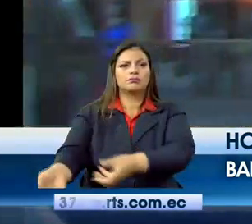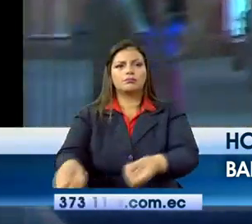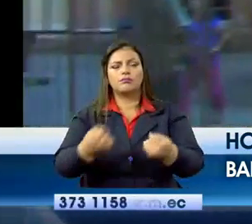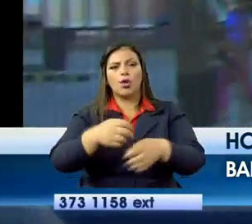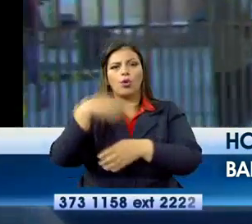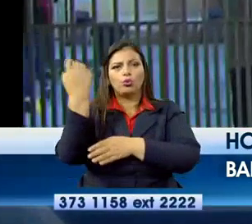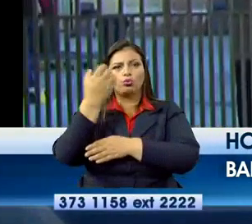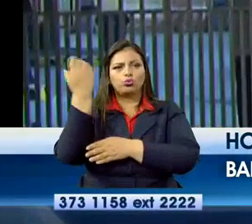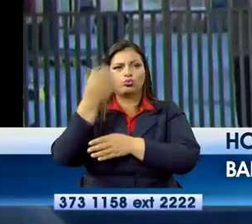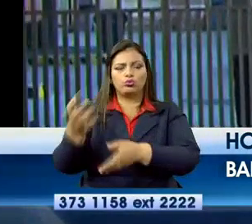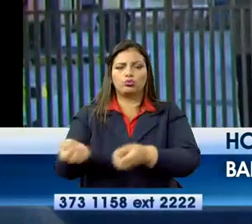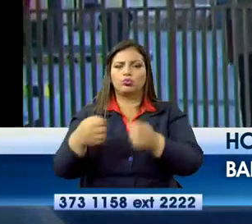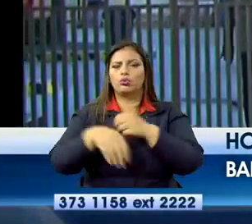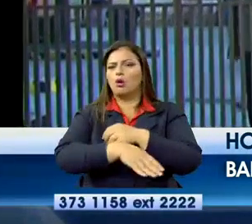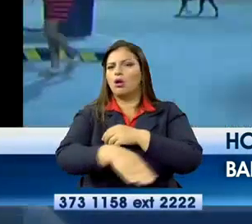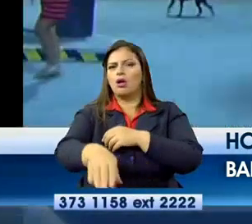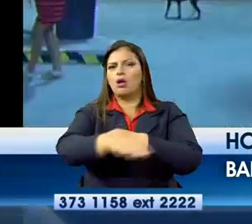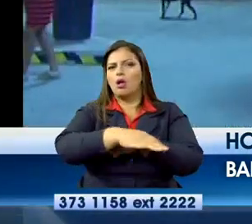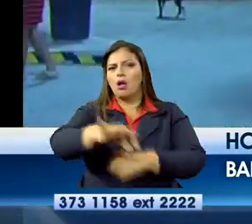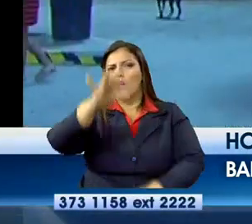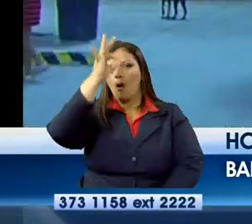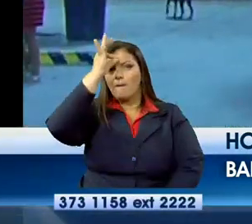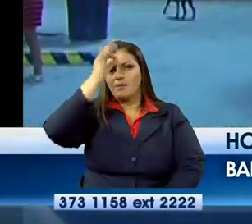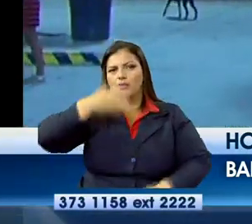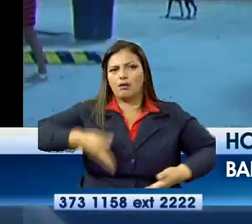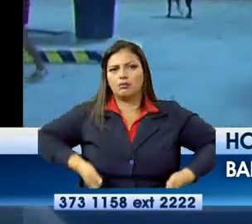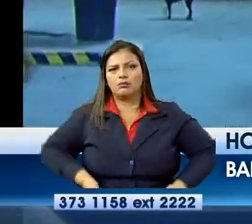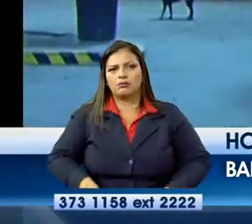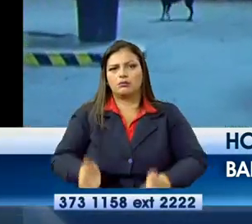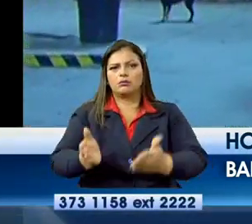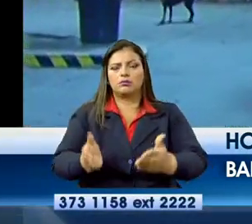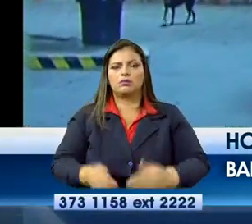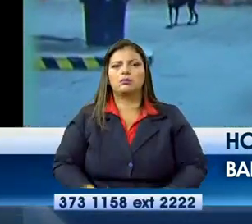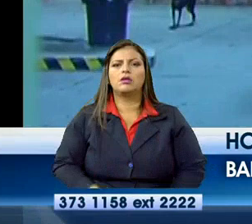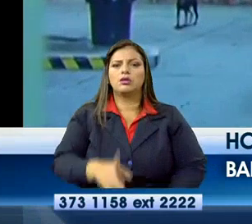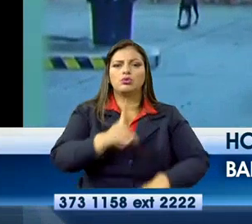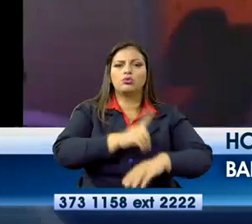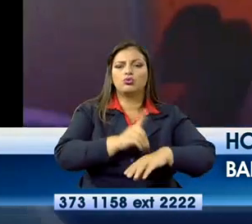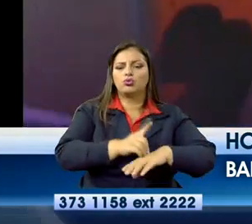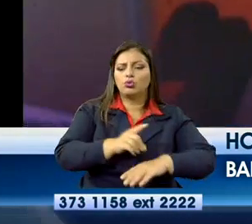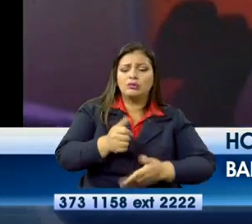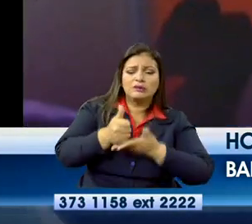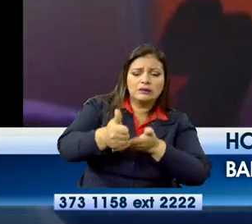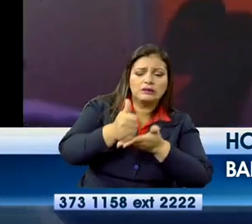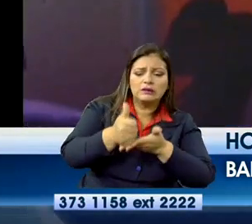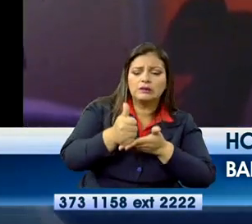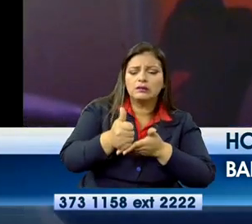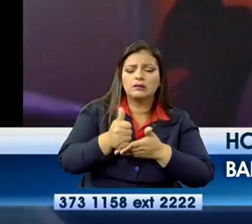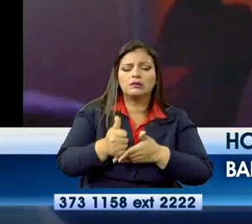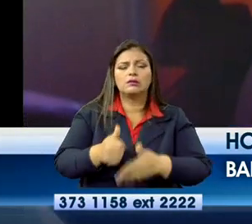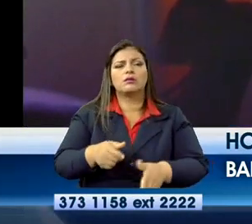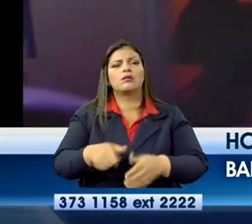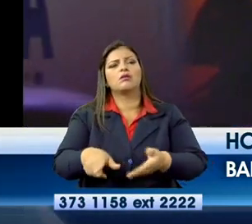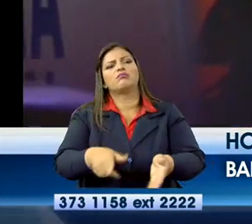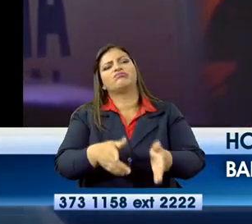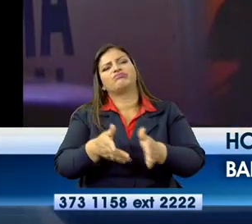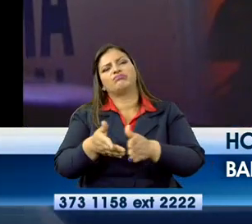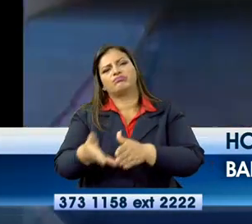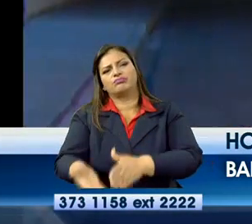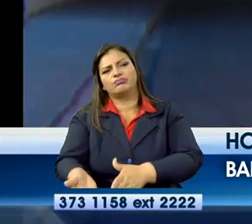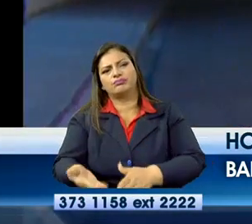cercana. En este caso, sería la maternidad del sitio. Y que poco después del suceso, el individuo habría